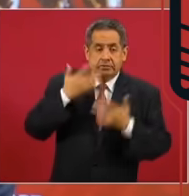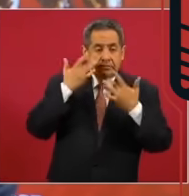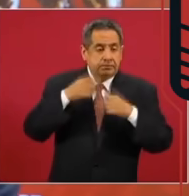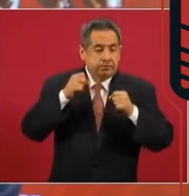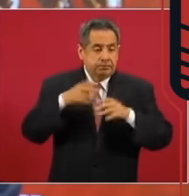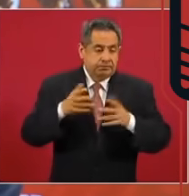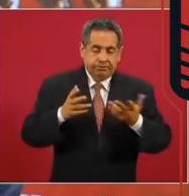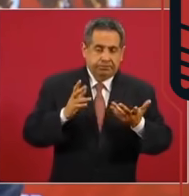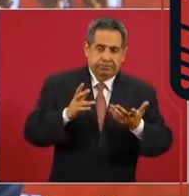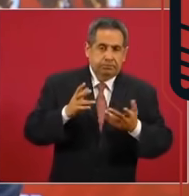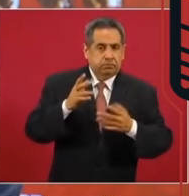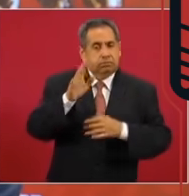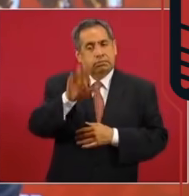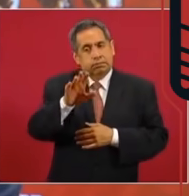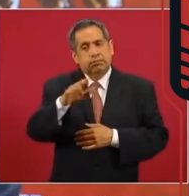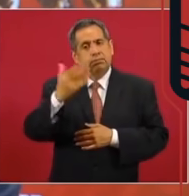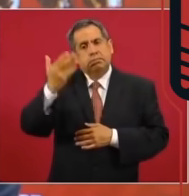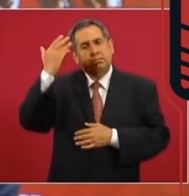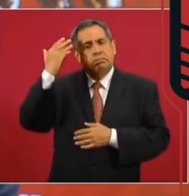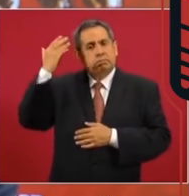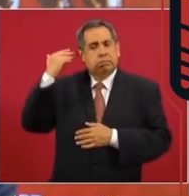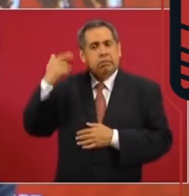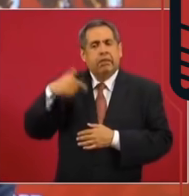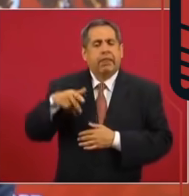se tenía que